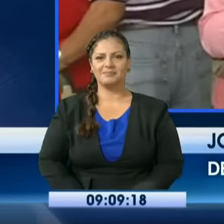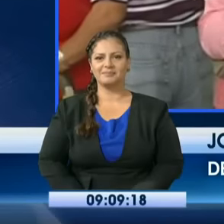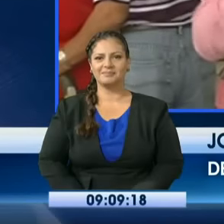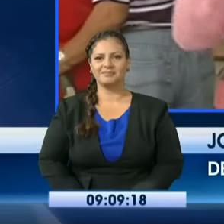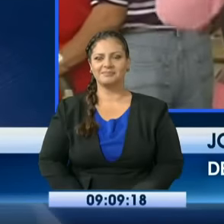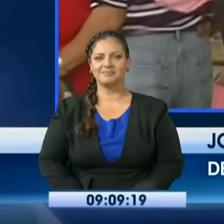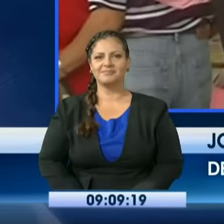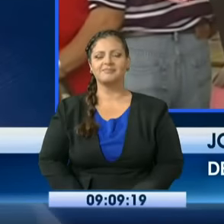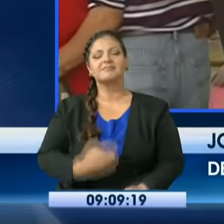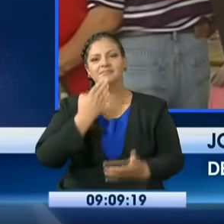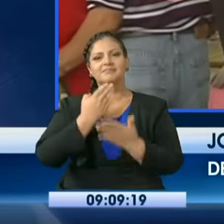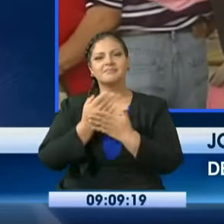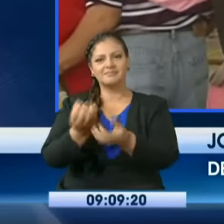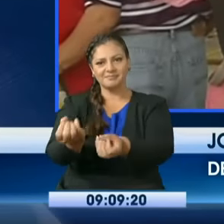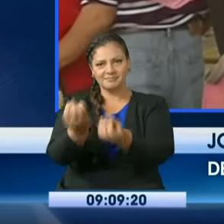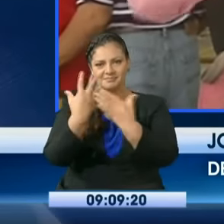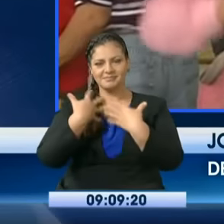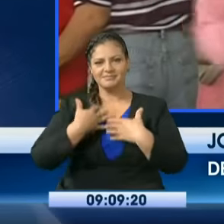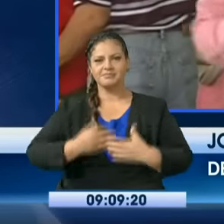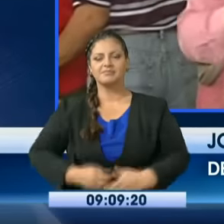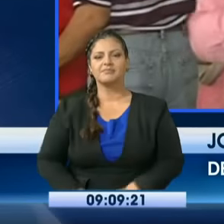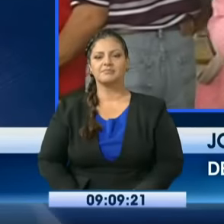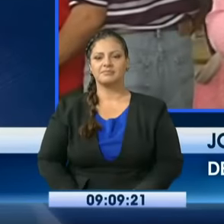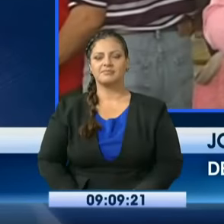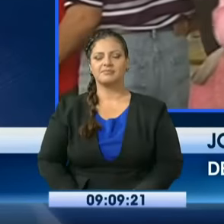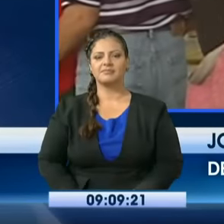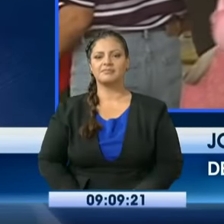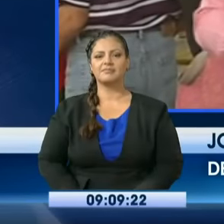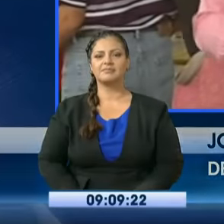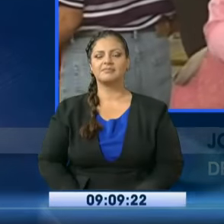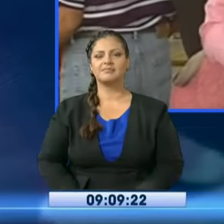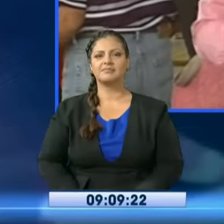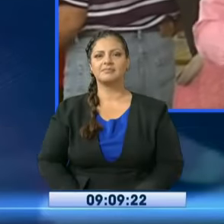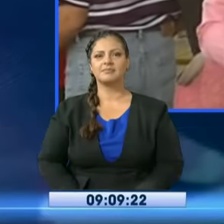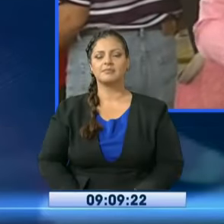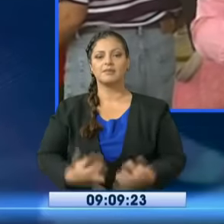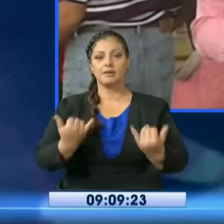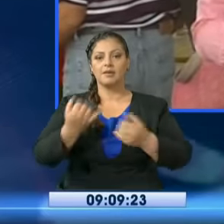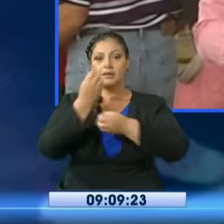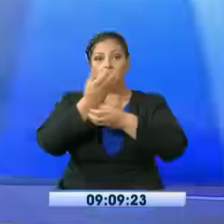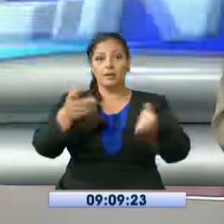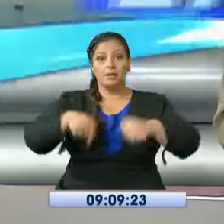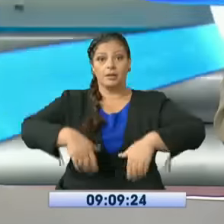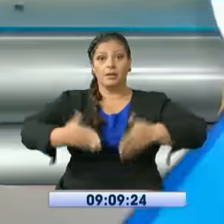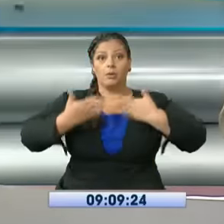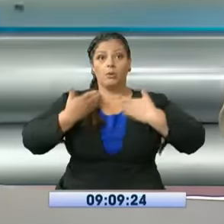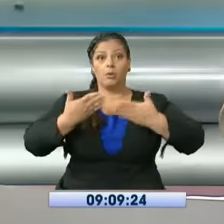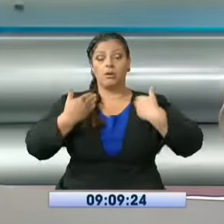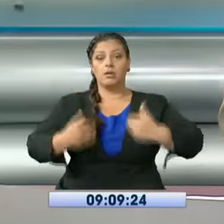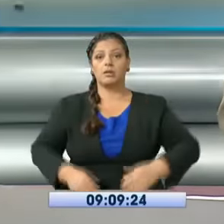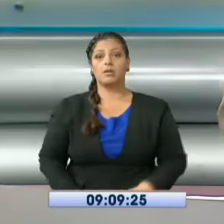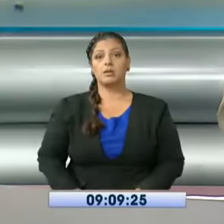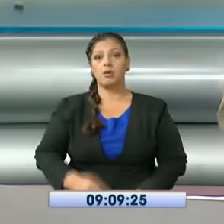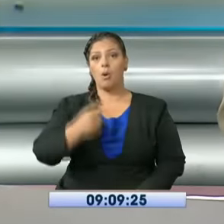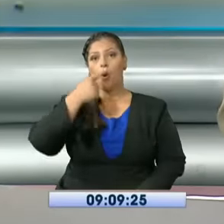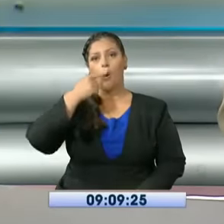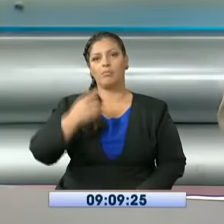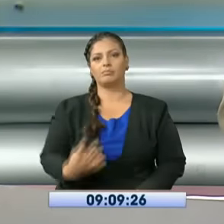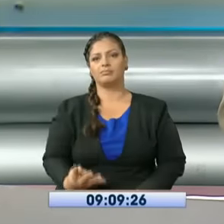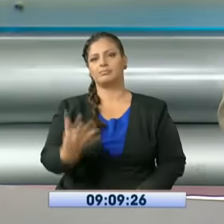comunicamos. Jorge, bueno, gracias por toda la información que nos has dado. Hasta luego. Ahora les informamos que en Guayaquil, 4